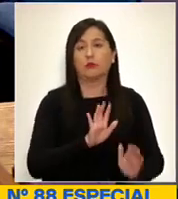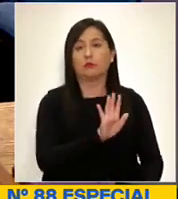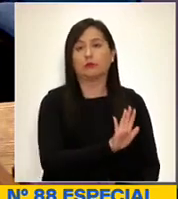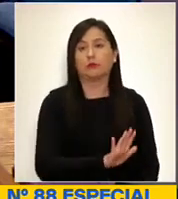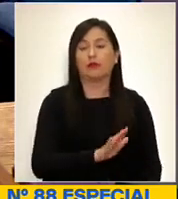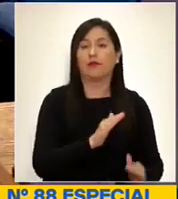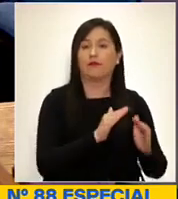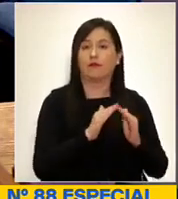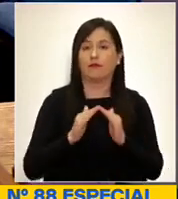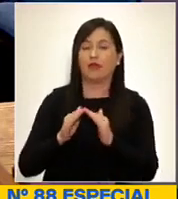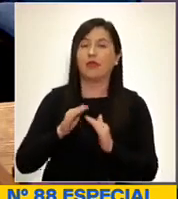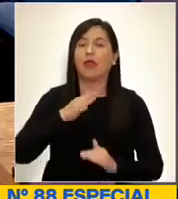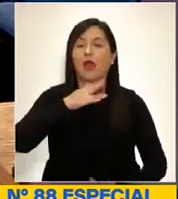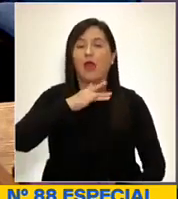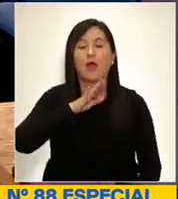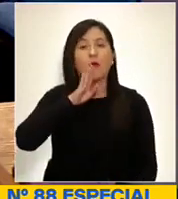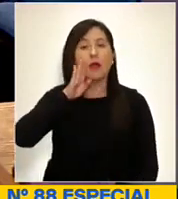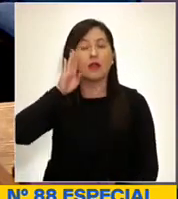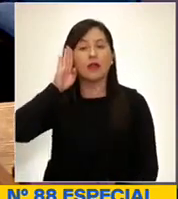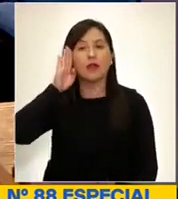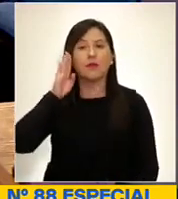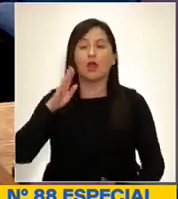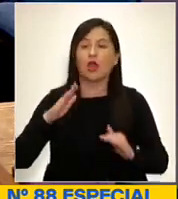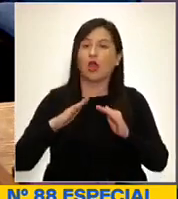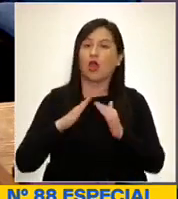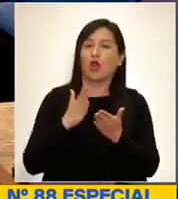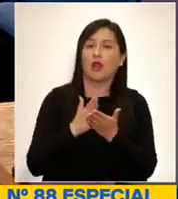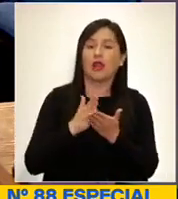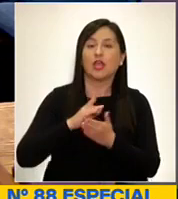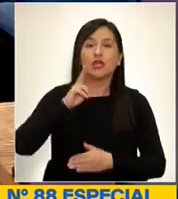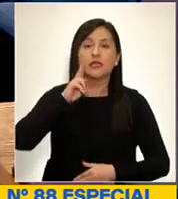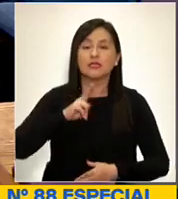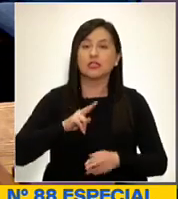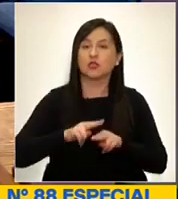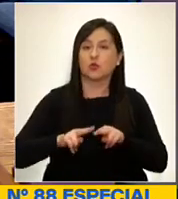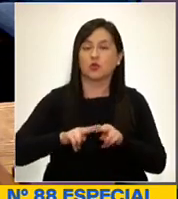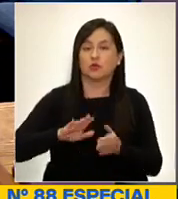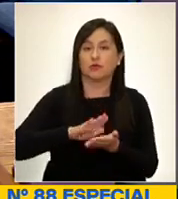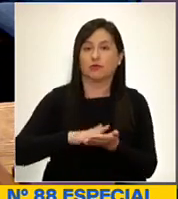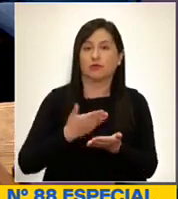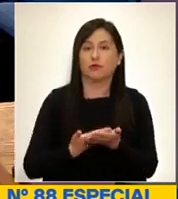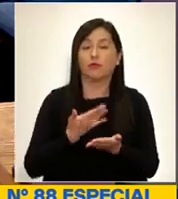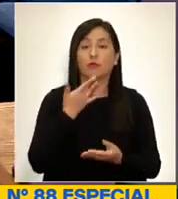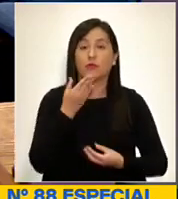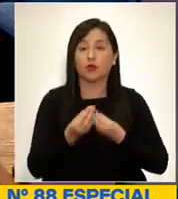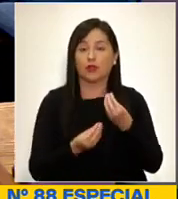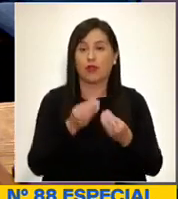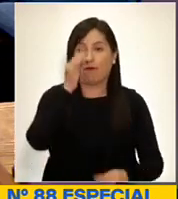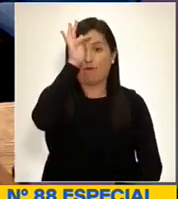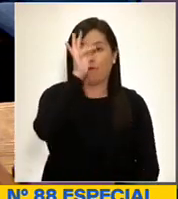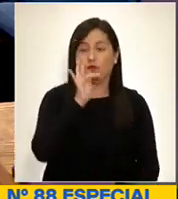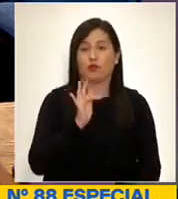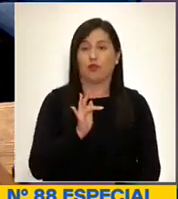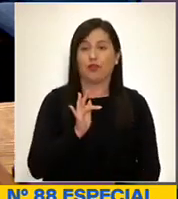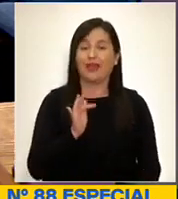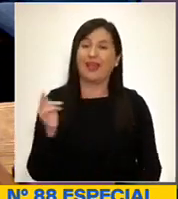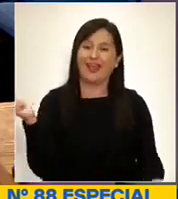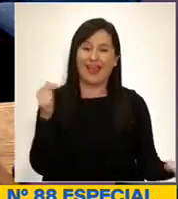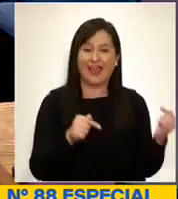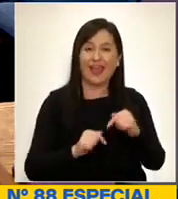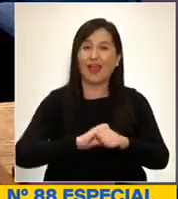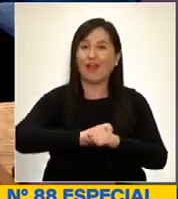vivienda en agua potable colegios sin resolución sanitaria porque con la caída de la mitad de los funcionarios que habían llegado a reforzar por